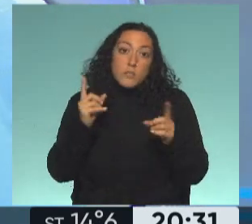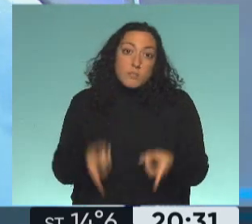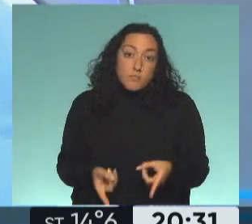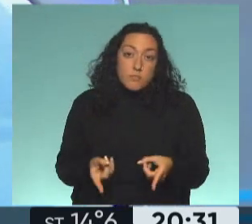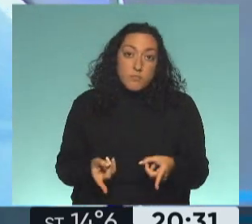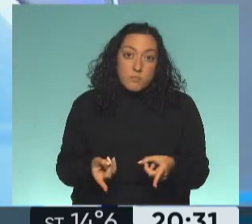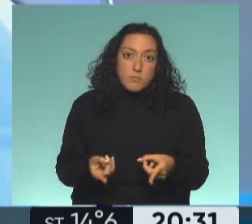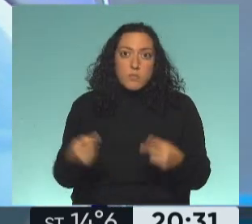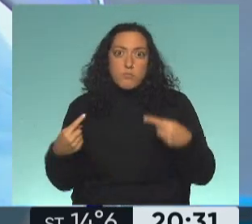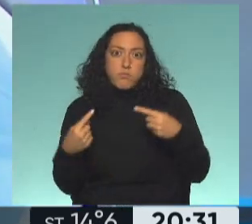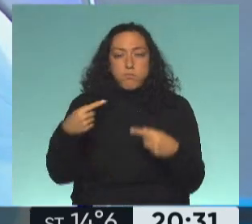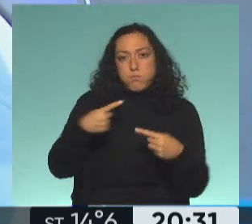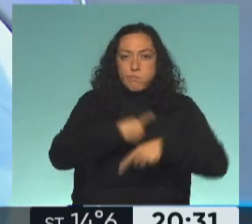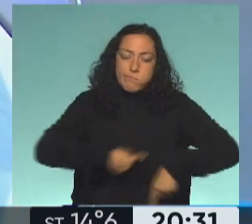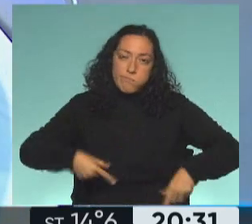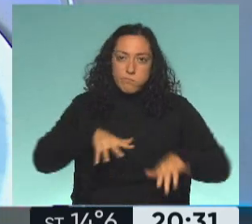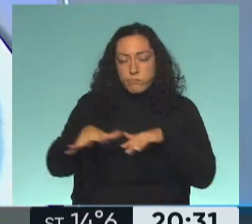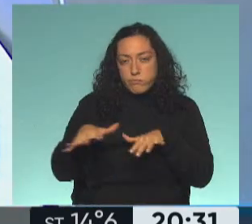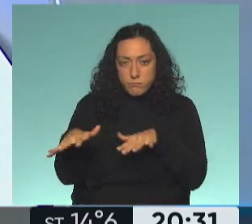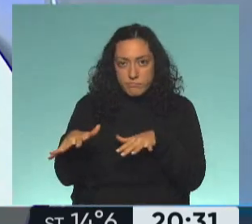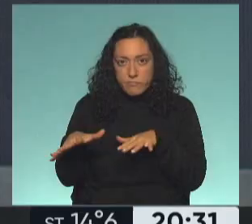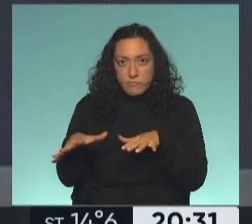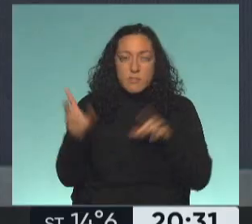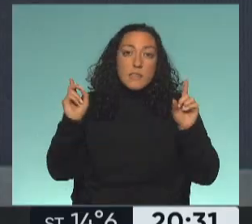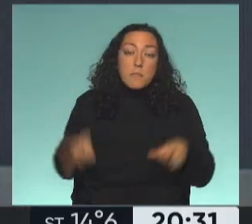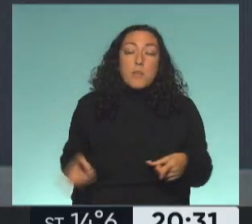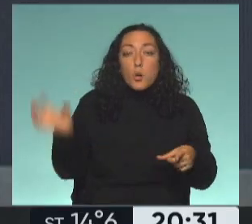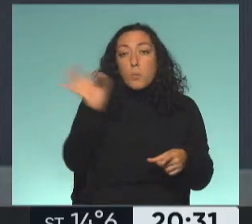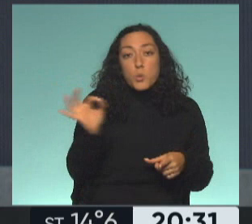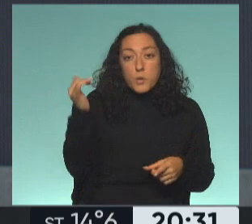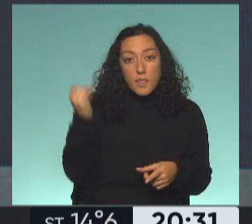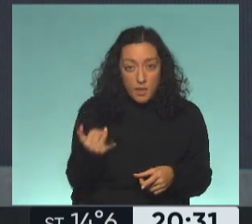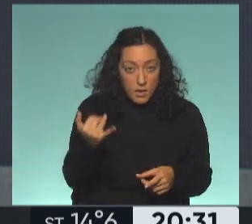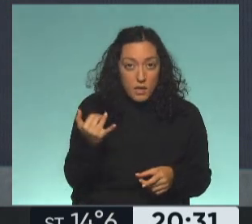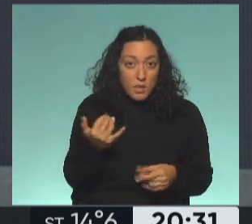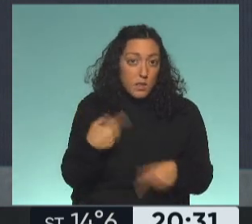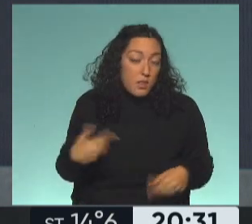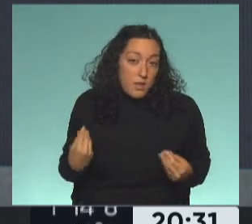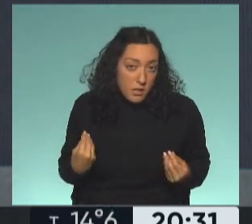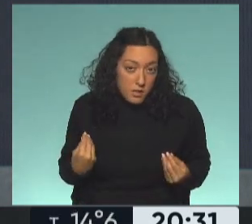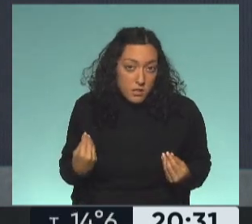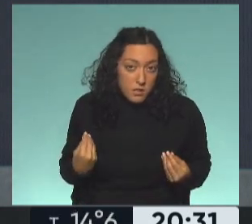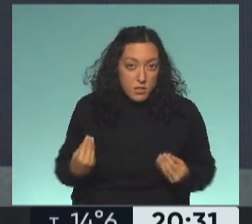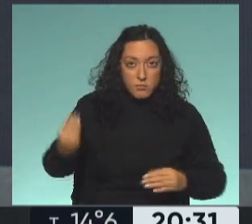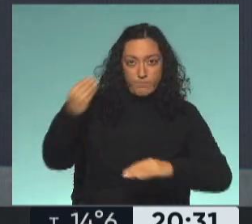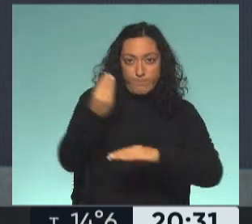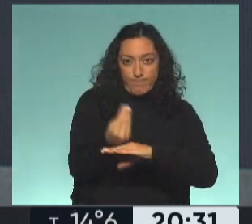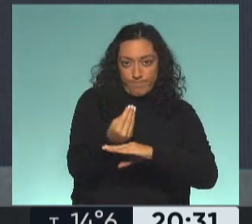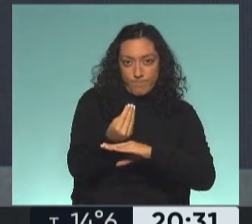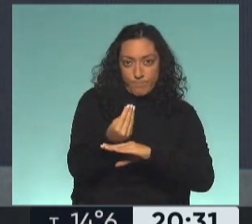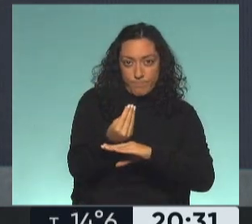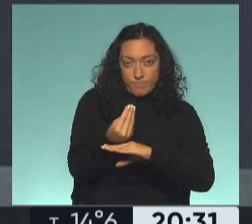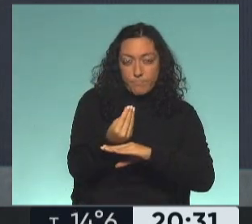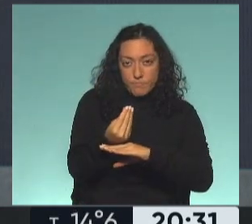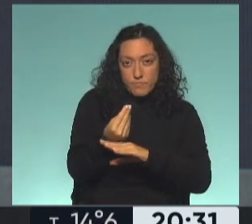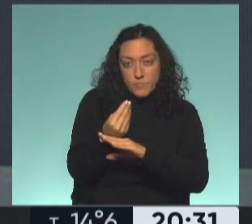y contravientos. Vamos a tener también la oportunidad de tener una figura representativa dentro, no solo